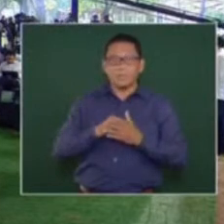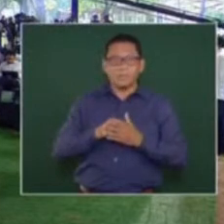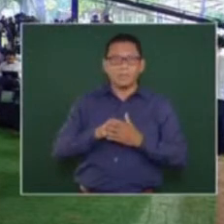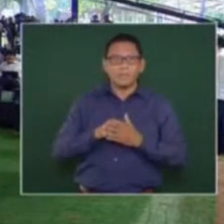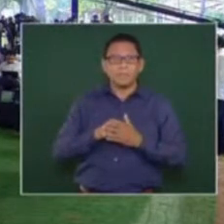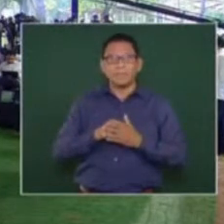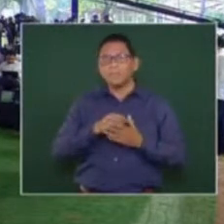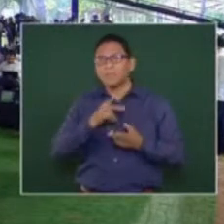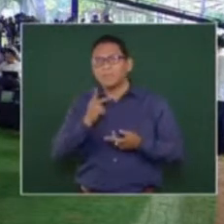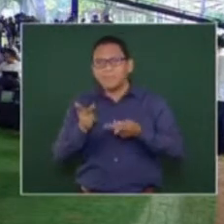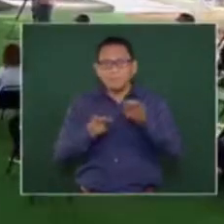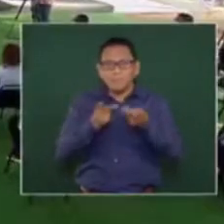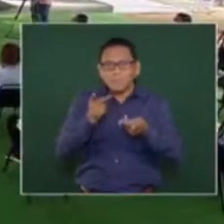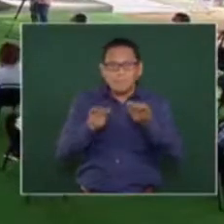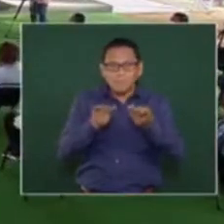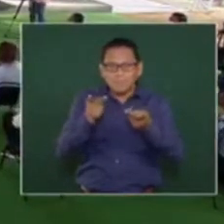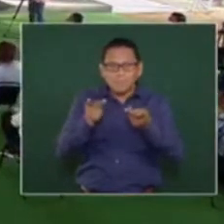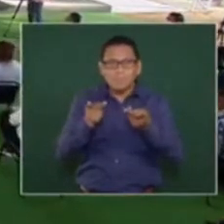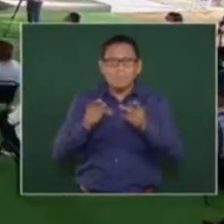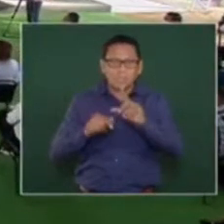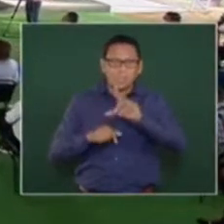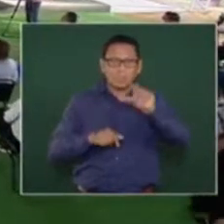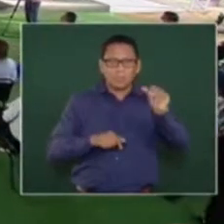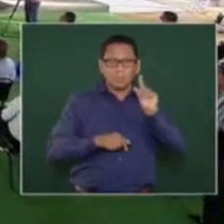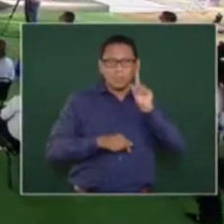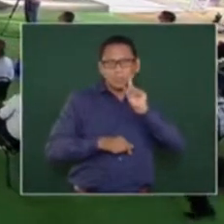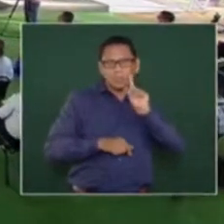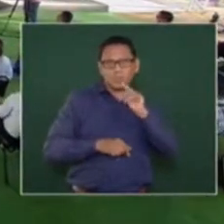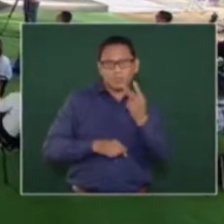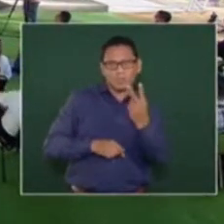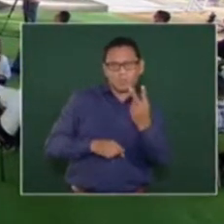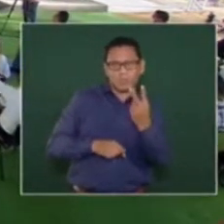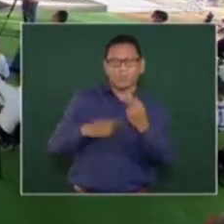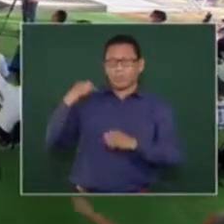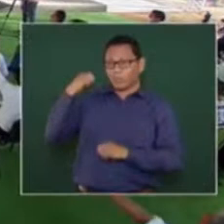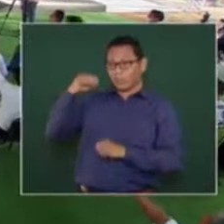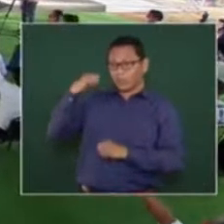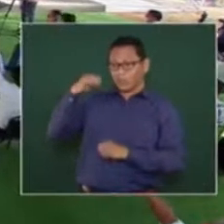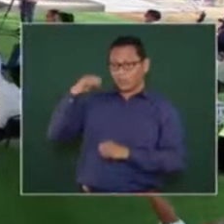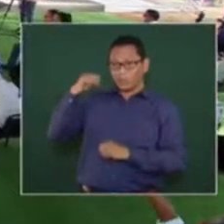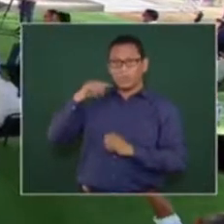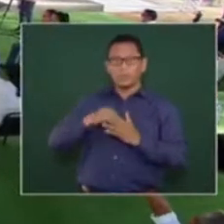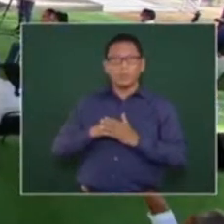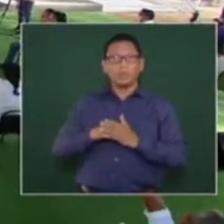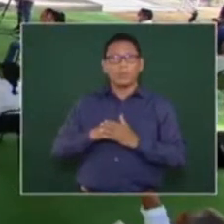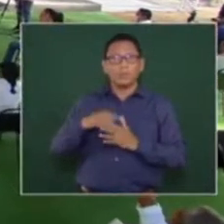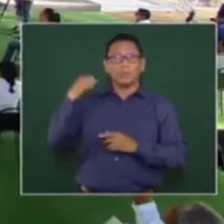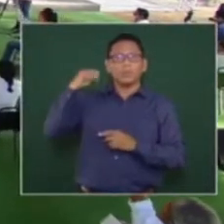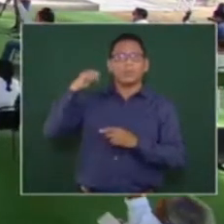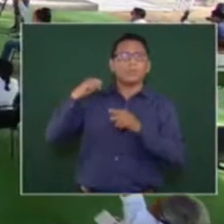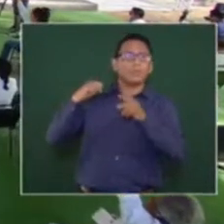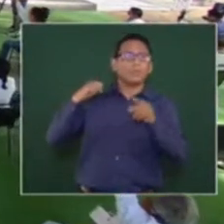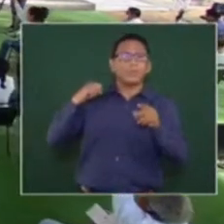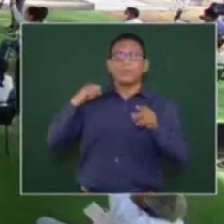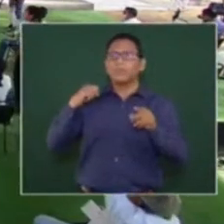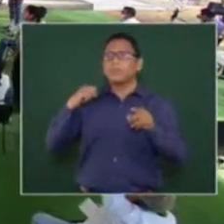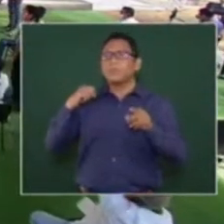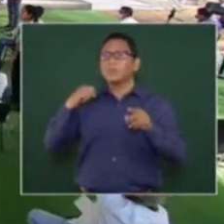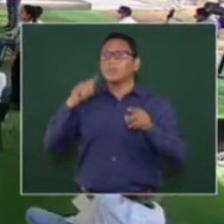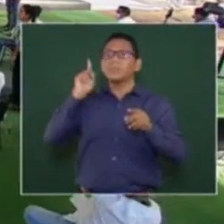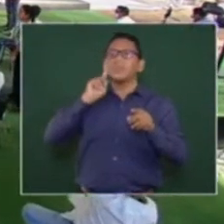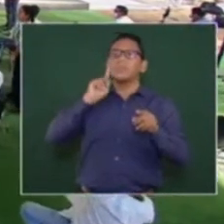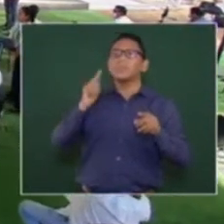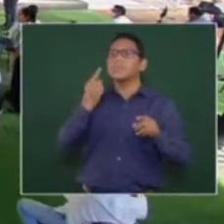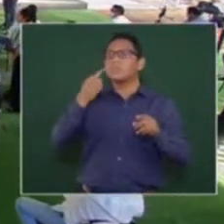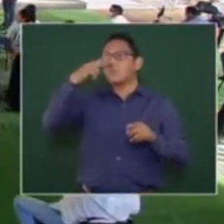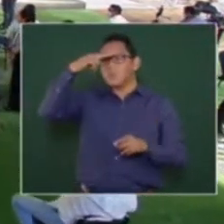al canciller Marcelo Ebrard y a la jefa de gobierno, Claudia Sheinbaum, como sus hermanos, y enfatizó que ya están establecidas